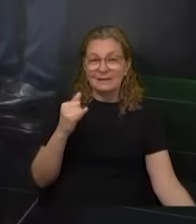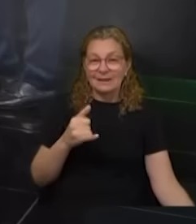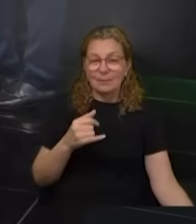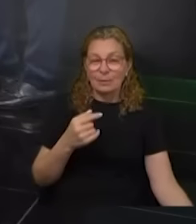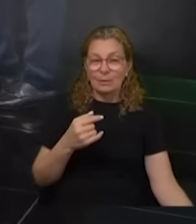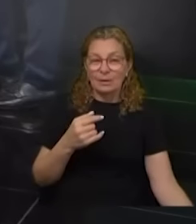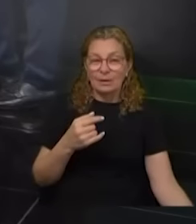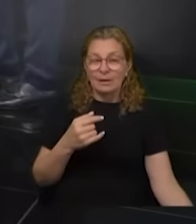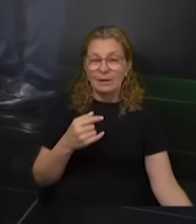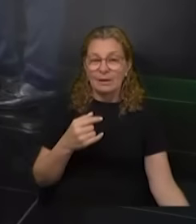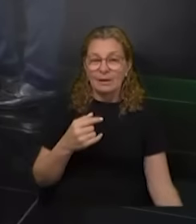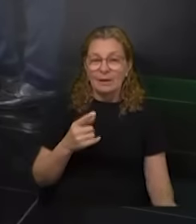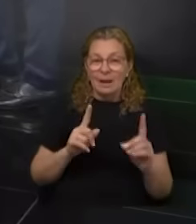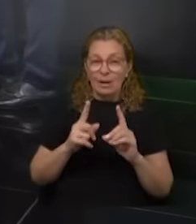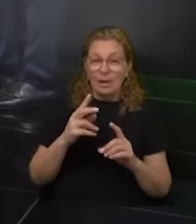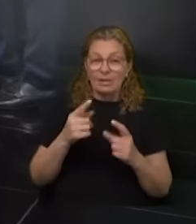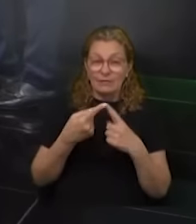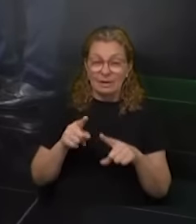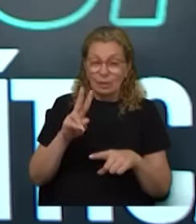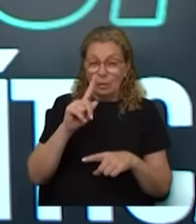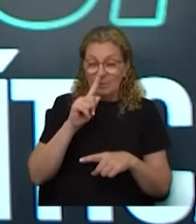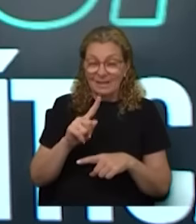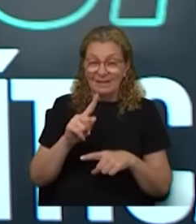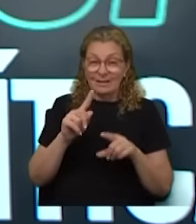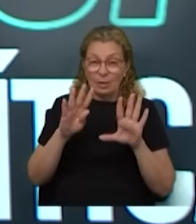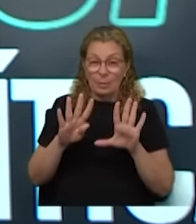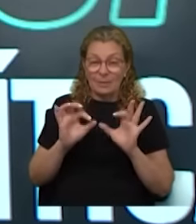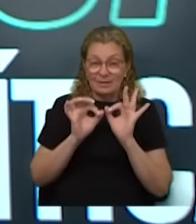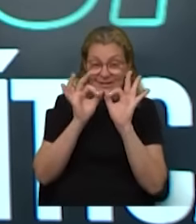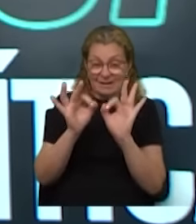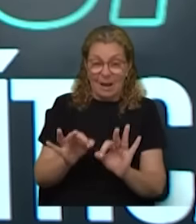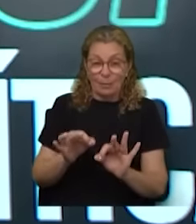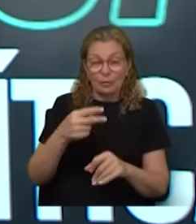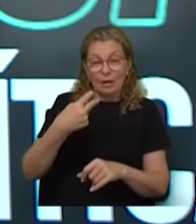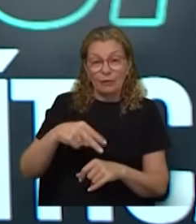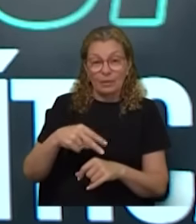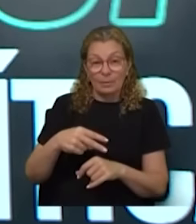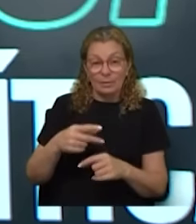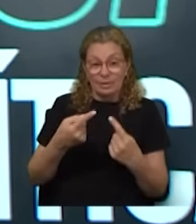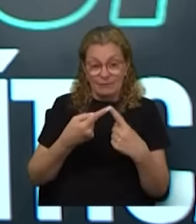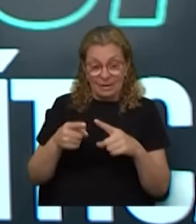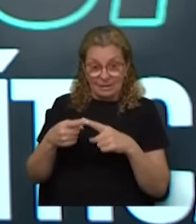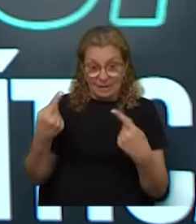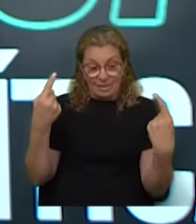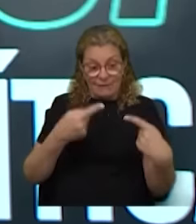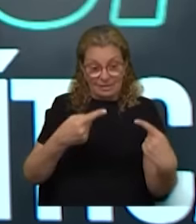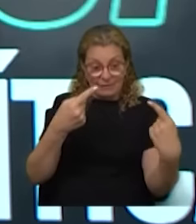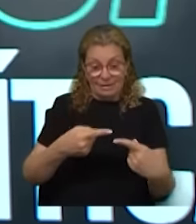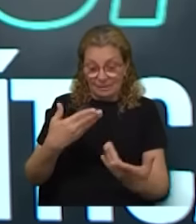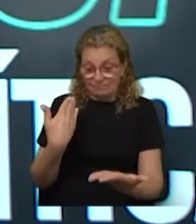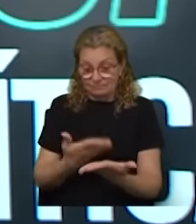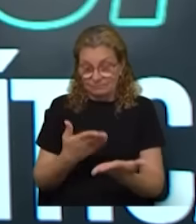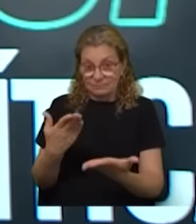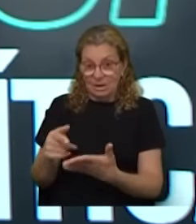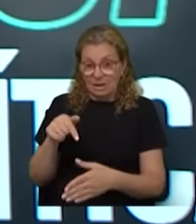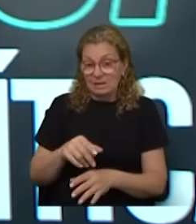una particularidad con respecto al 2019 2019 llegamos a noviembre con varios debates arriba de la mesa y esta vez no